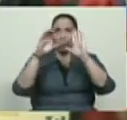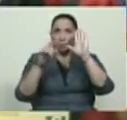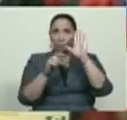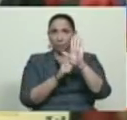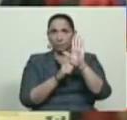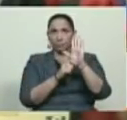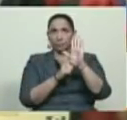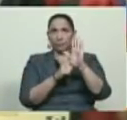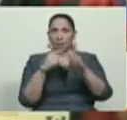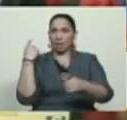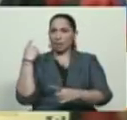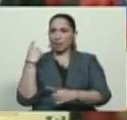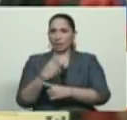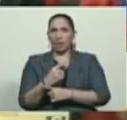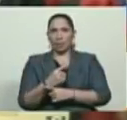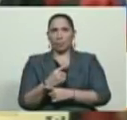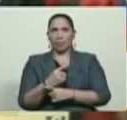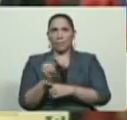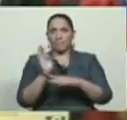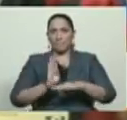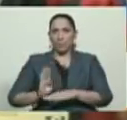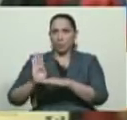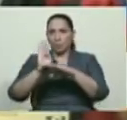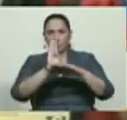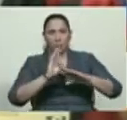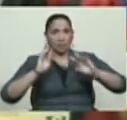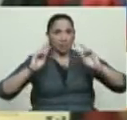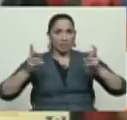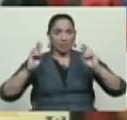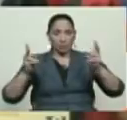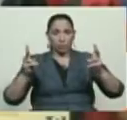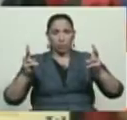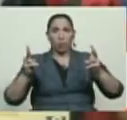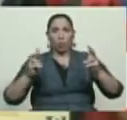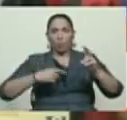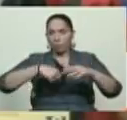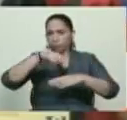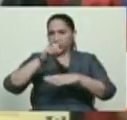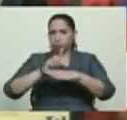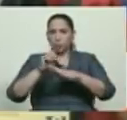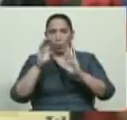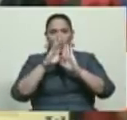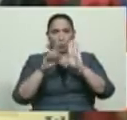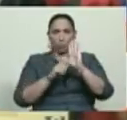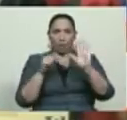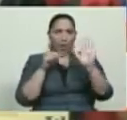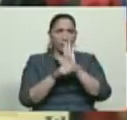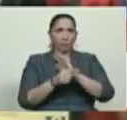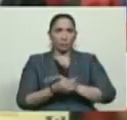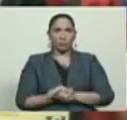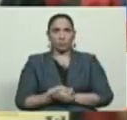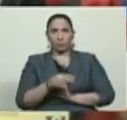ve obligada a actuar de oficio en protección del texto fundamental de conformidad con los artículos